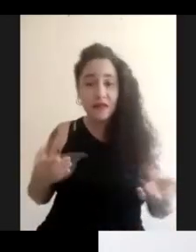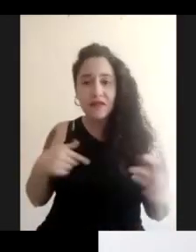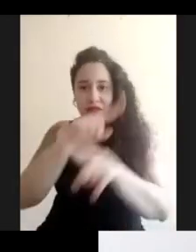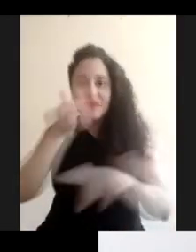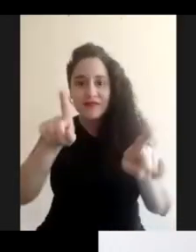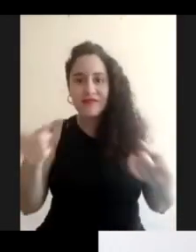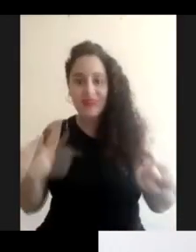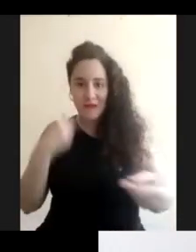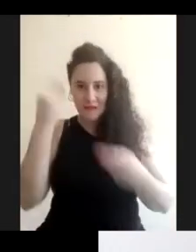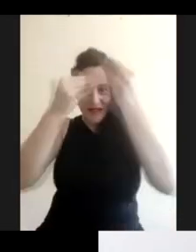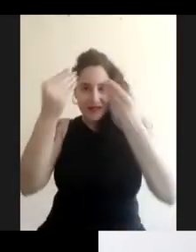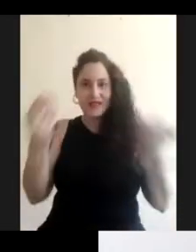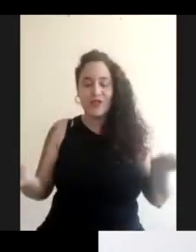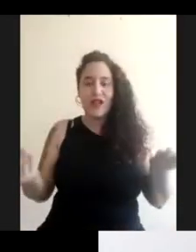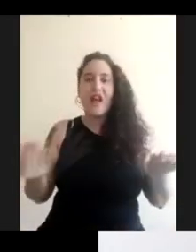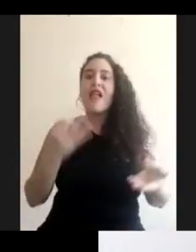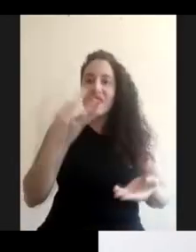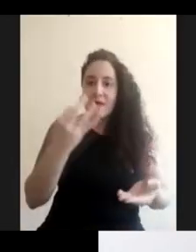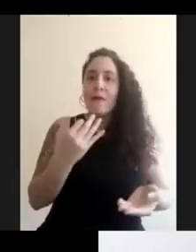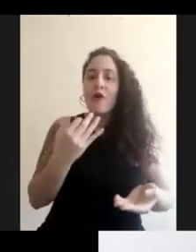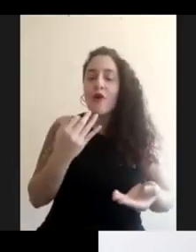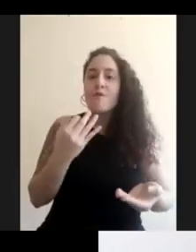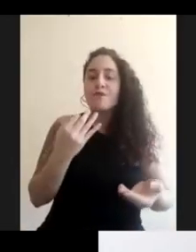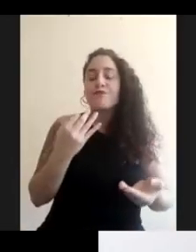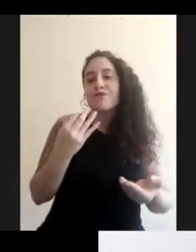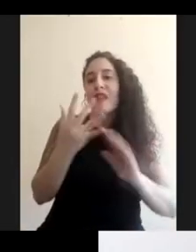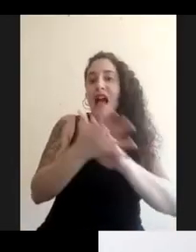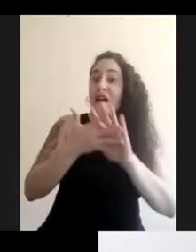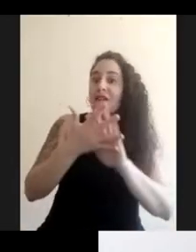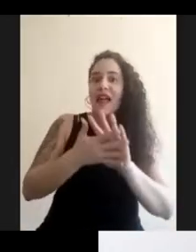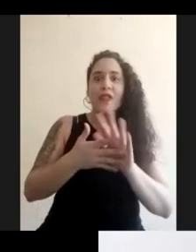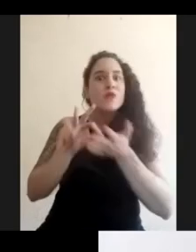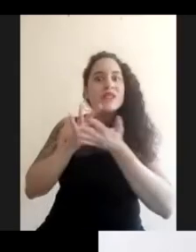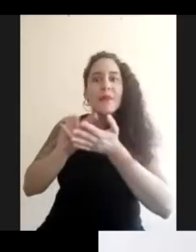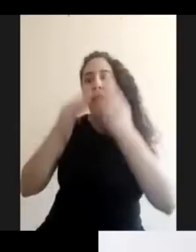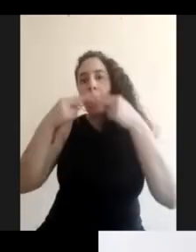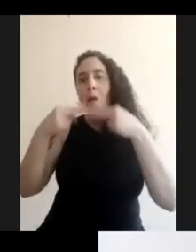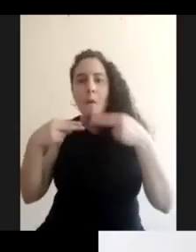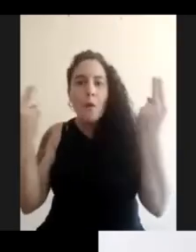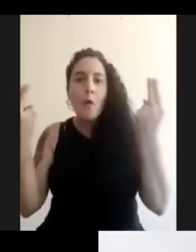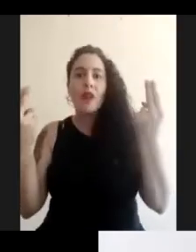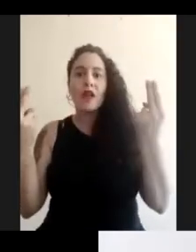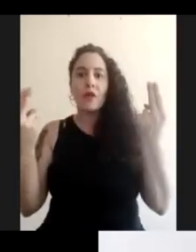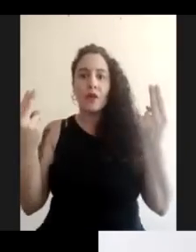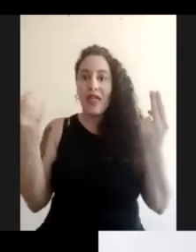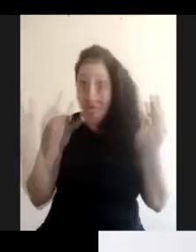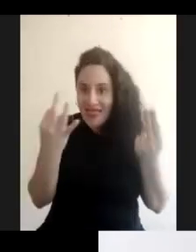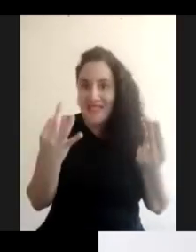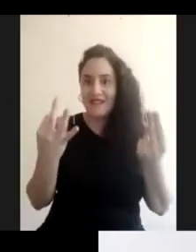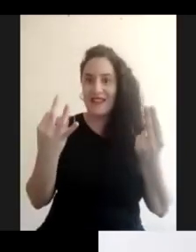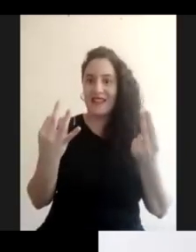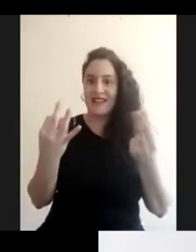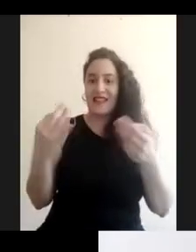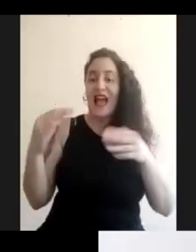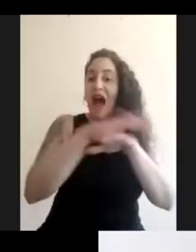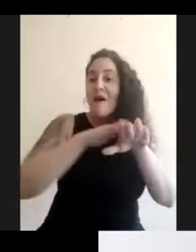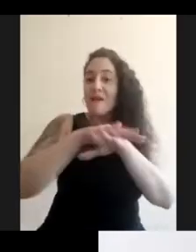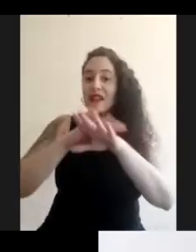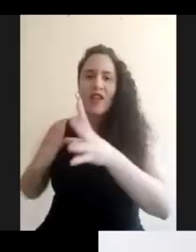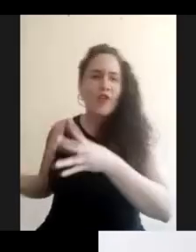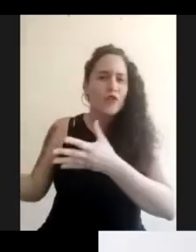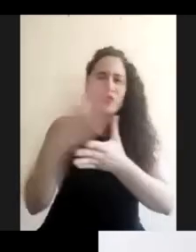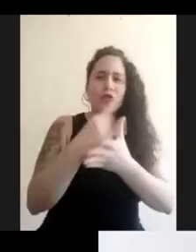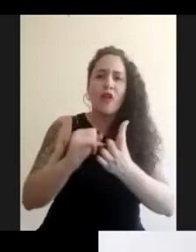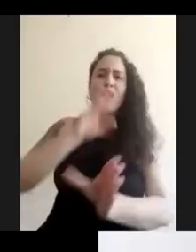¿No deberíamos de hablar de un servicio público que debería de ser integrado por todas las administraciones?